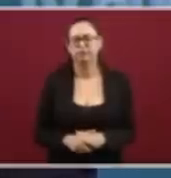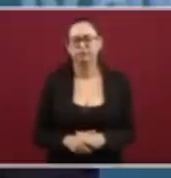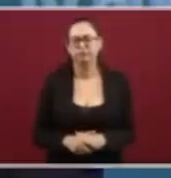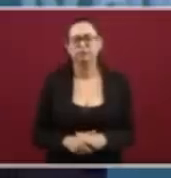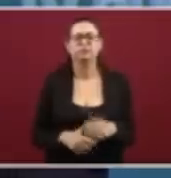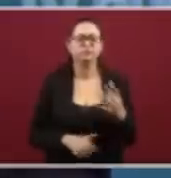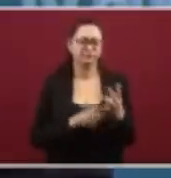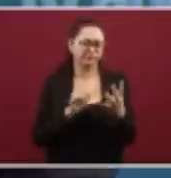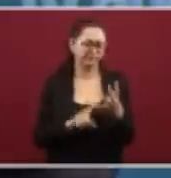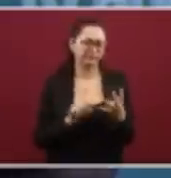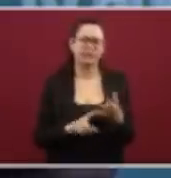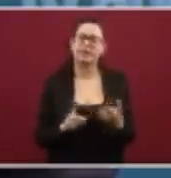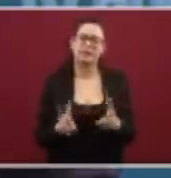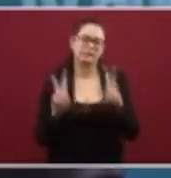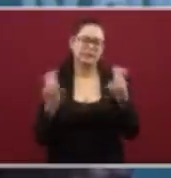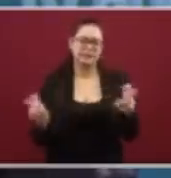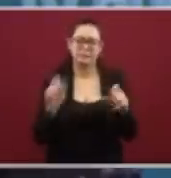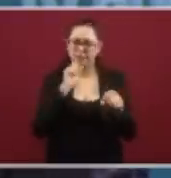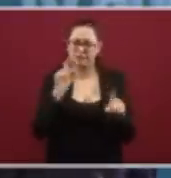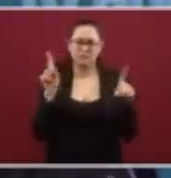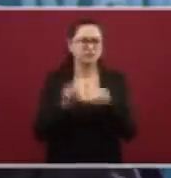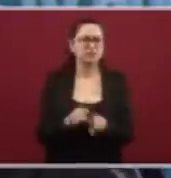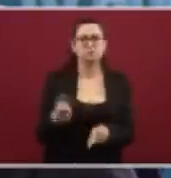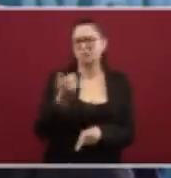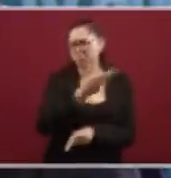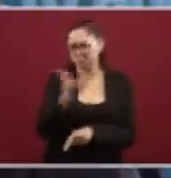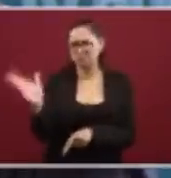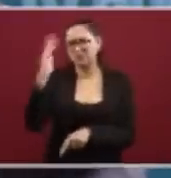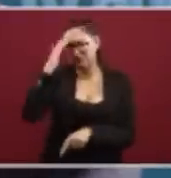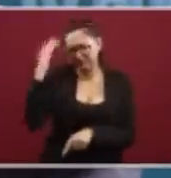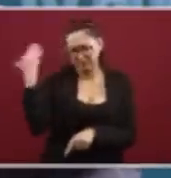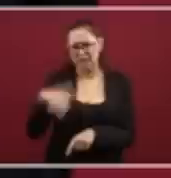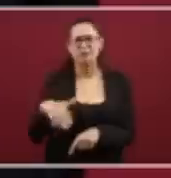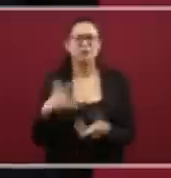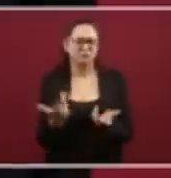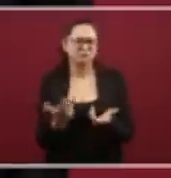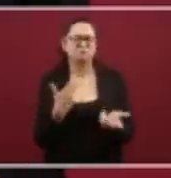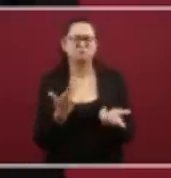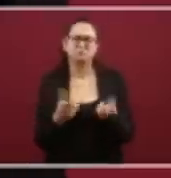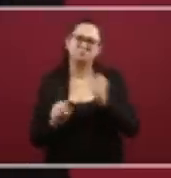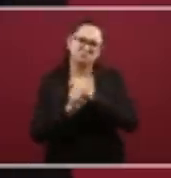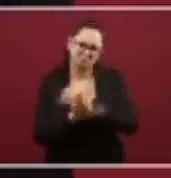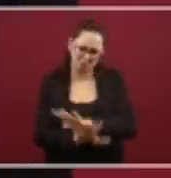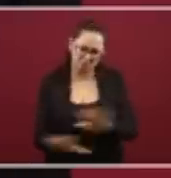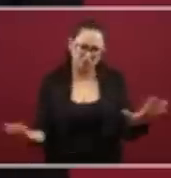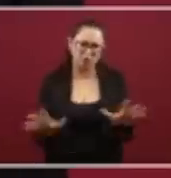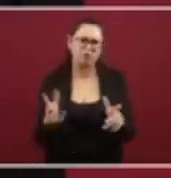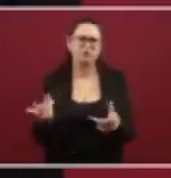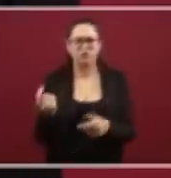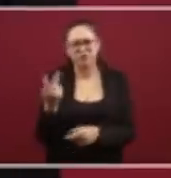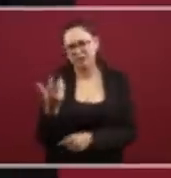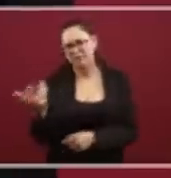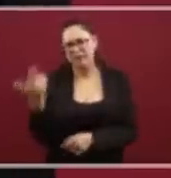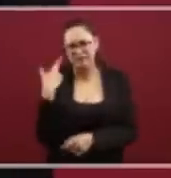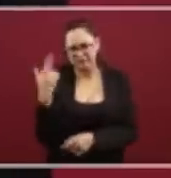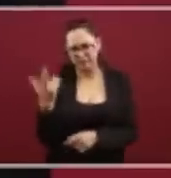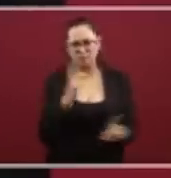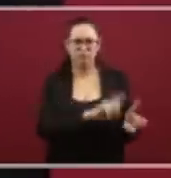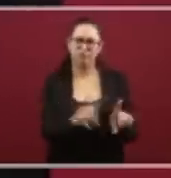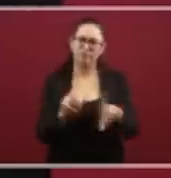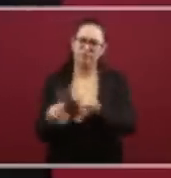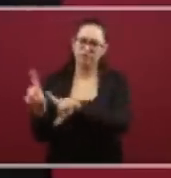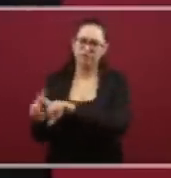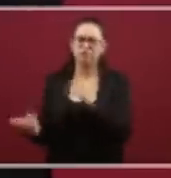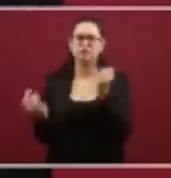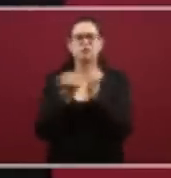circulando y ha estado en la atención de los medios de comunicación y desde luego también los padres de